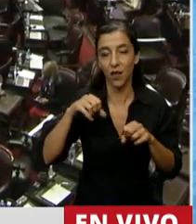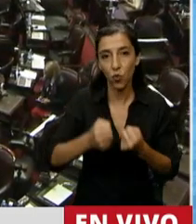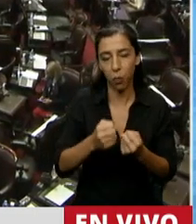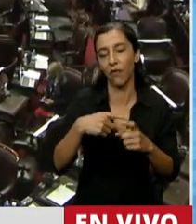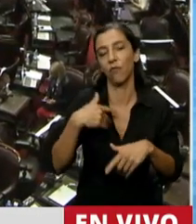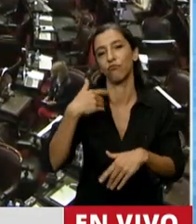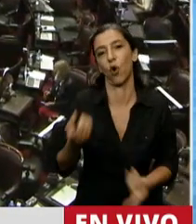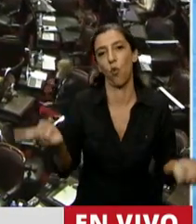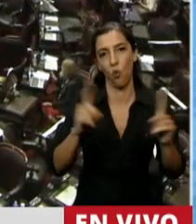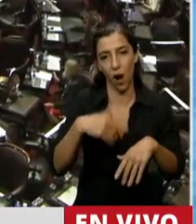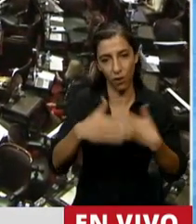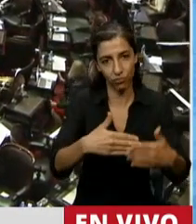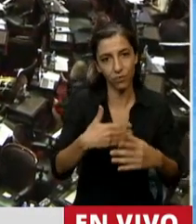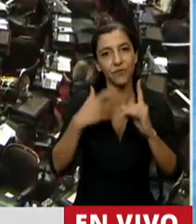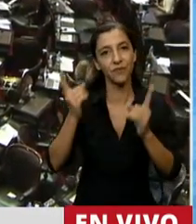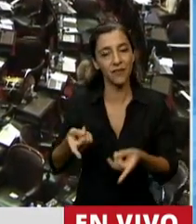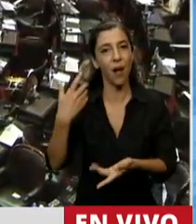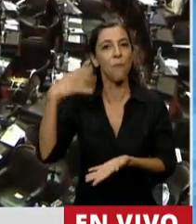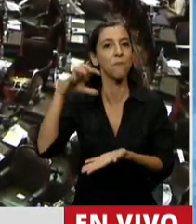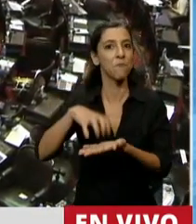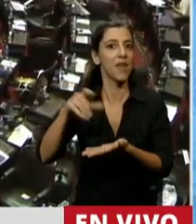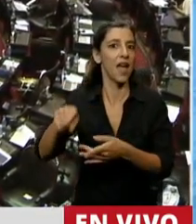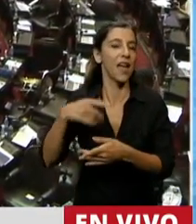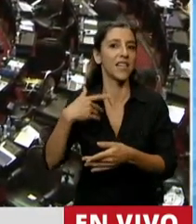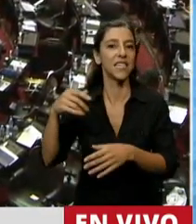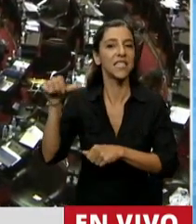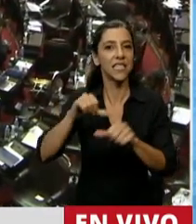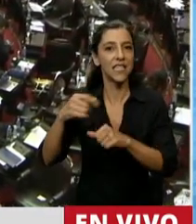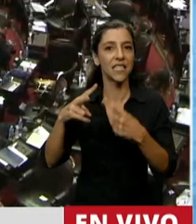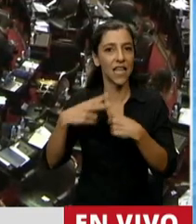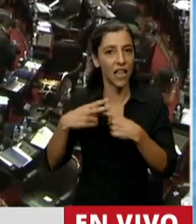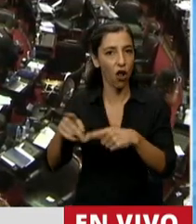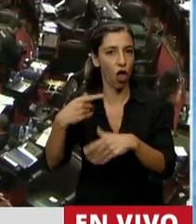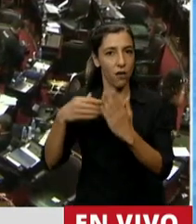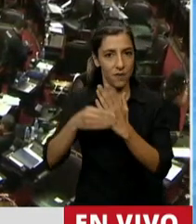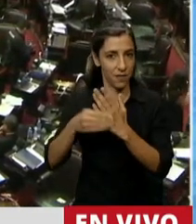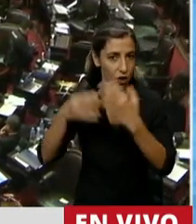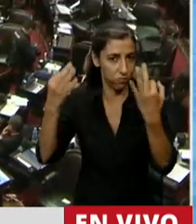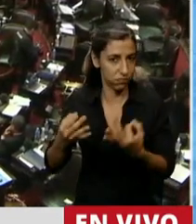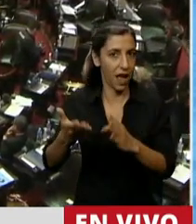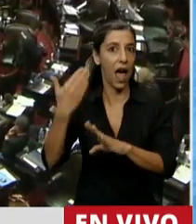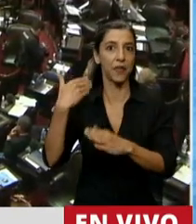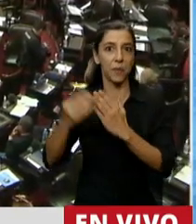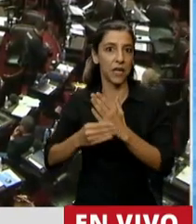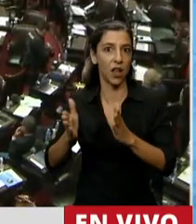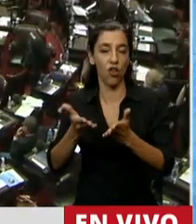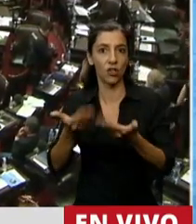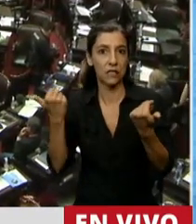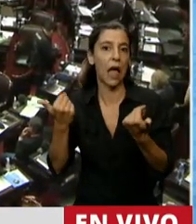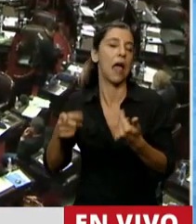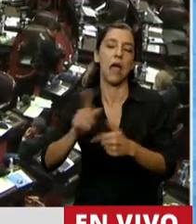dándole nuevamente el rango de ministerio, ese área que nunca debió perder ese rango de ministerio. Vinimos también a recuperar la